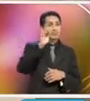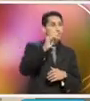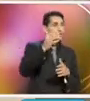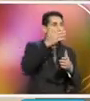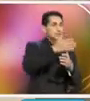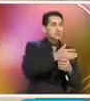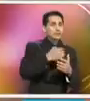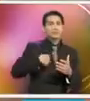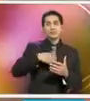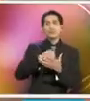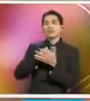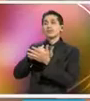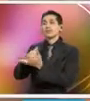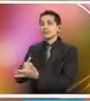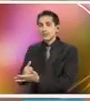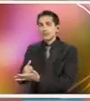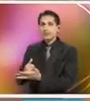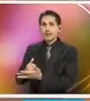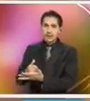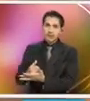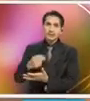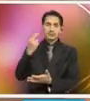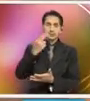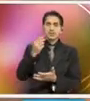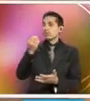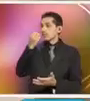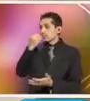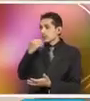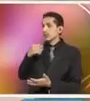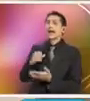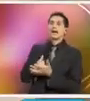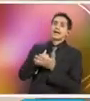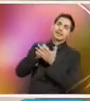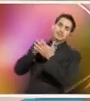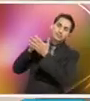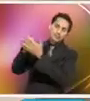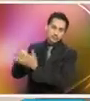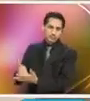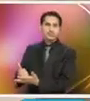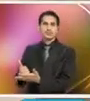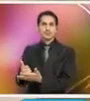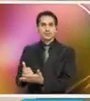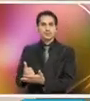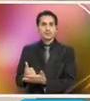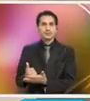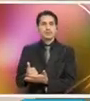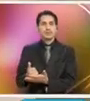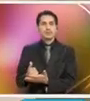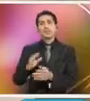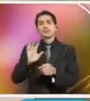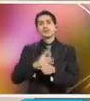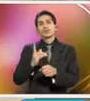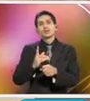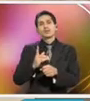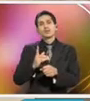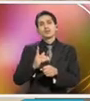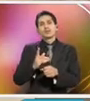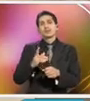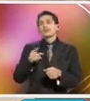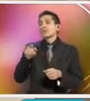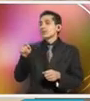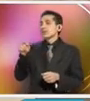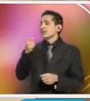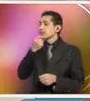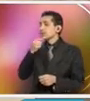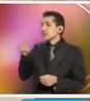Porque como bien comentas, sí. No solamente es el paciente, no solamente es el menor enfermo, sino los hermanos, los papás, quienes también necesitan un